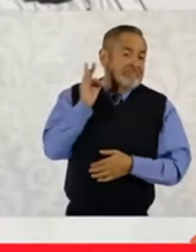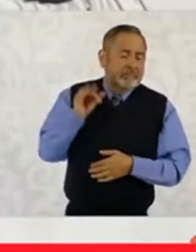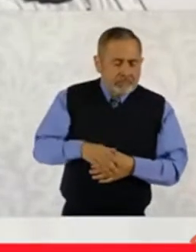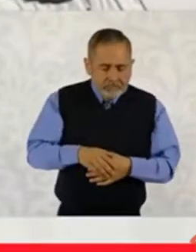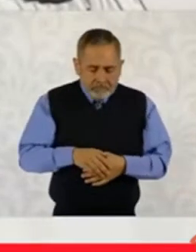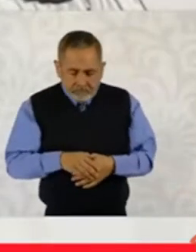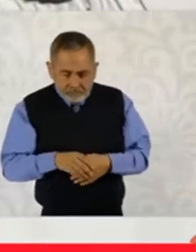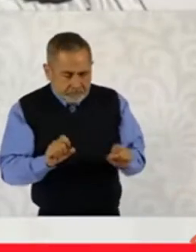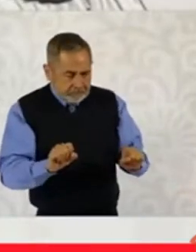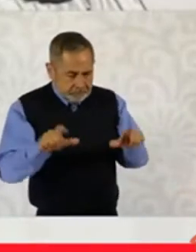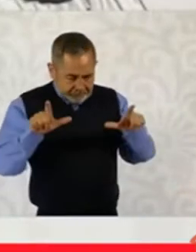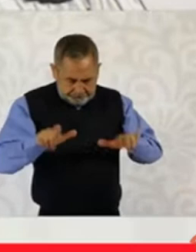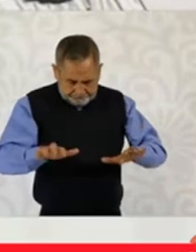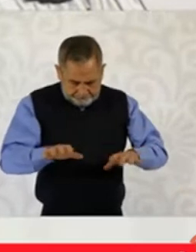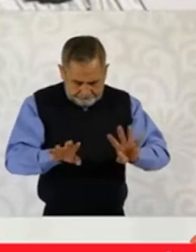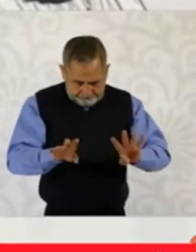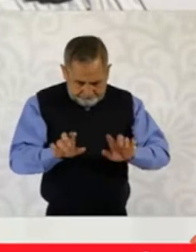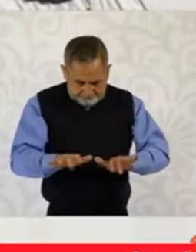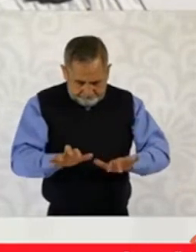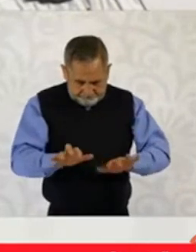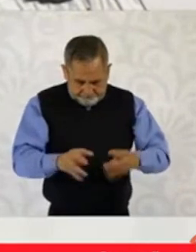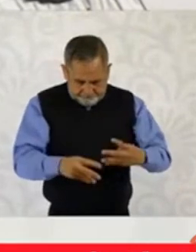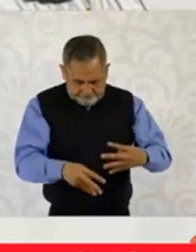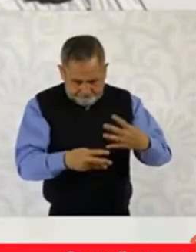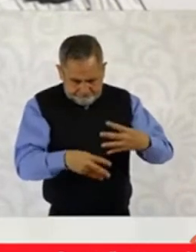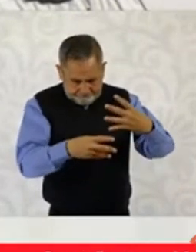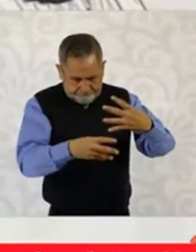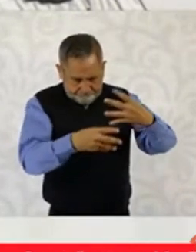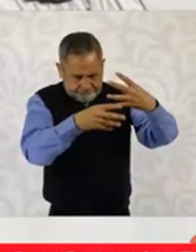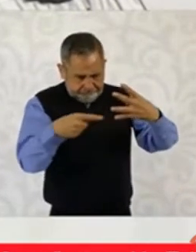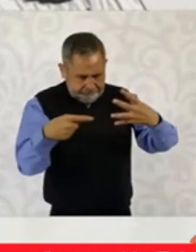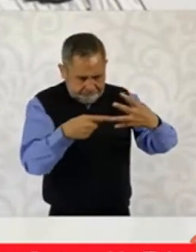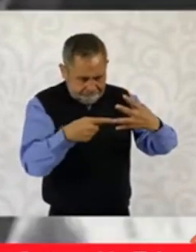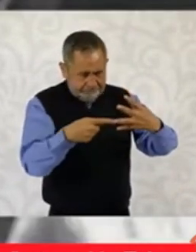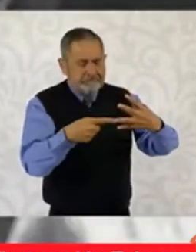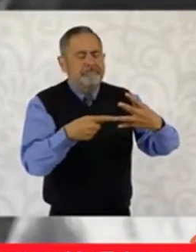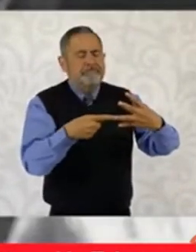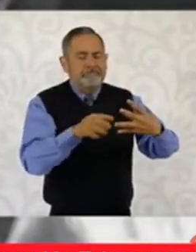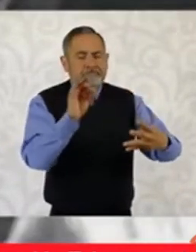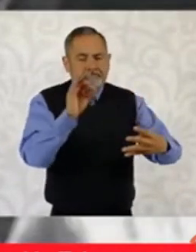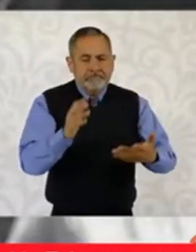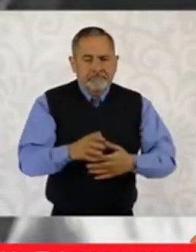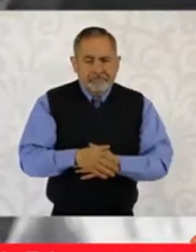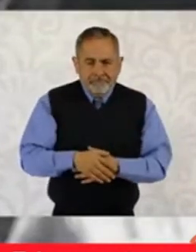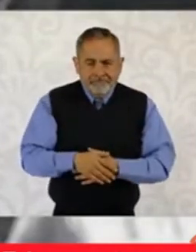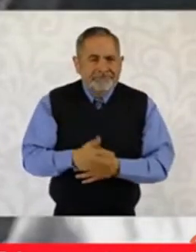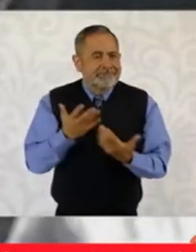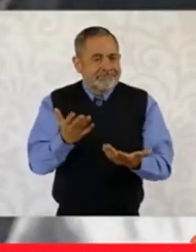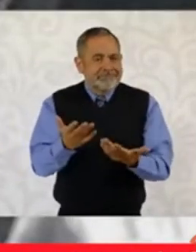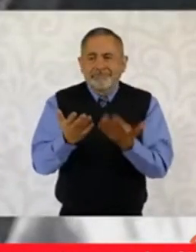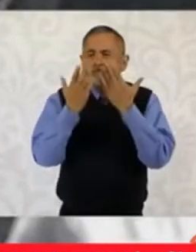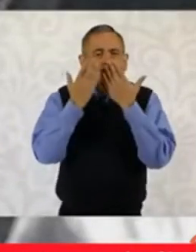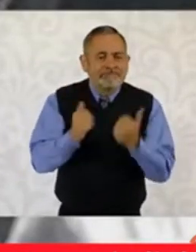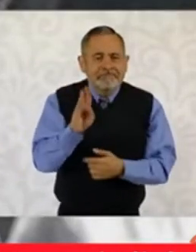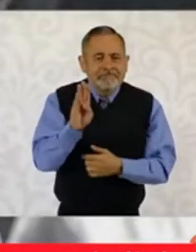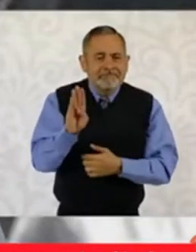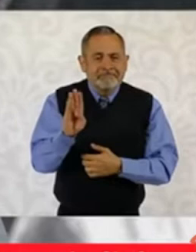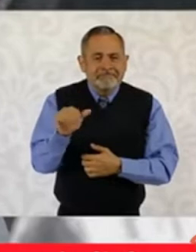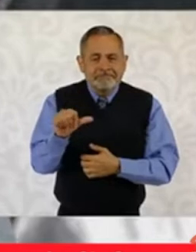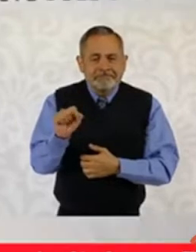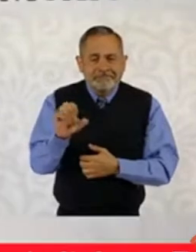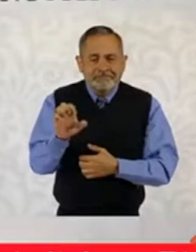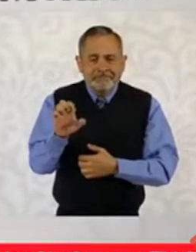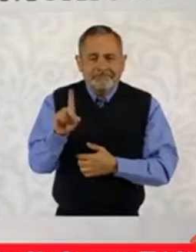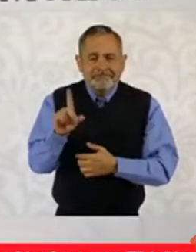de identidad. Hasta ahora sí existe en la ley, pero no existe tal cual como la base. Entonces